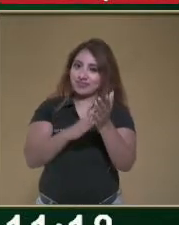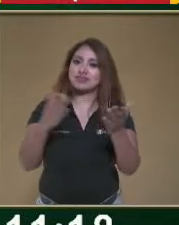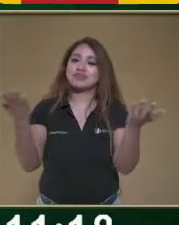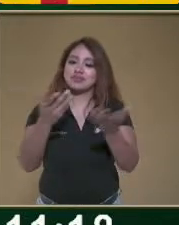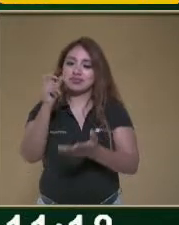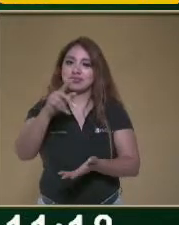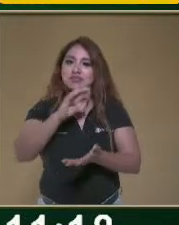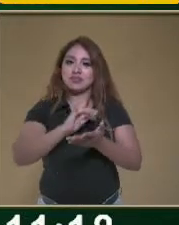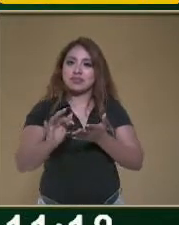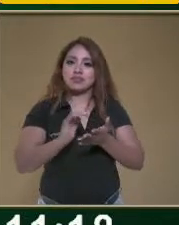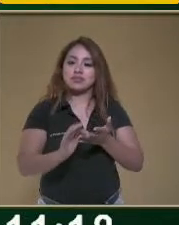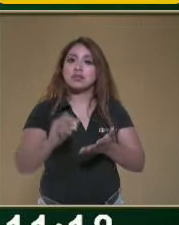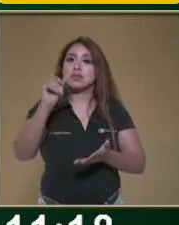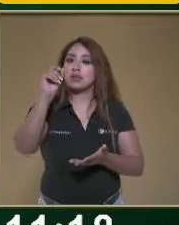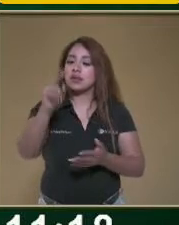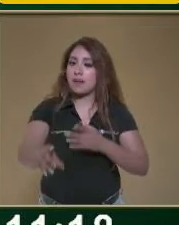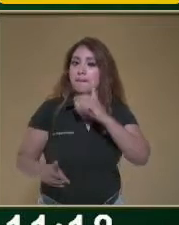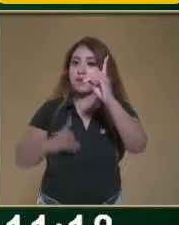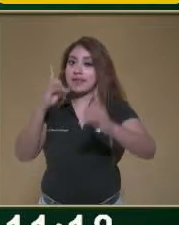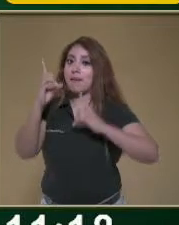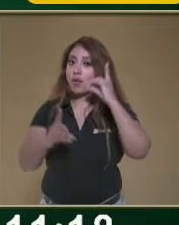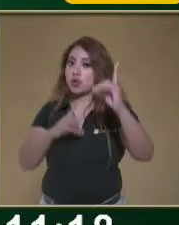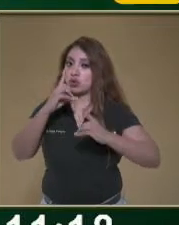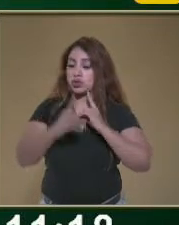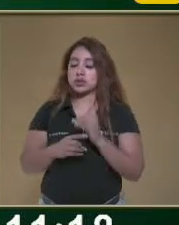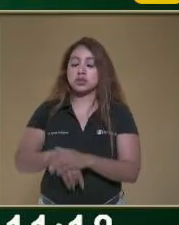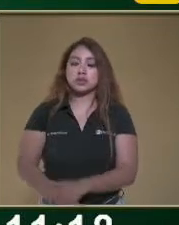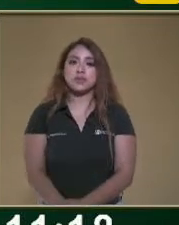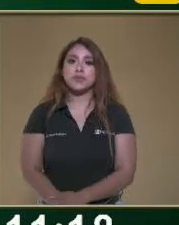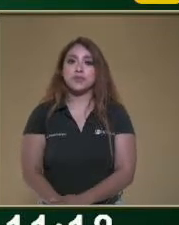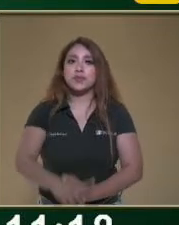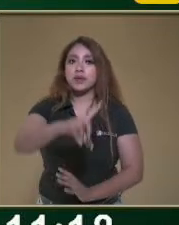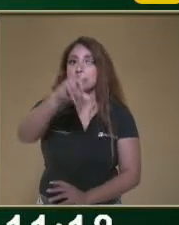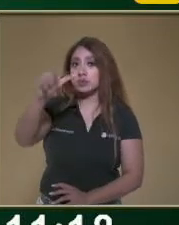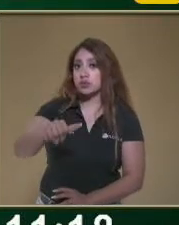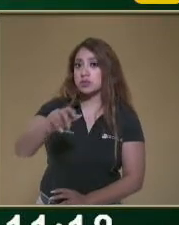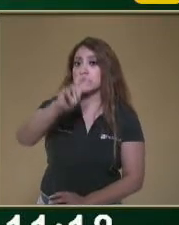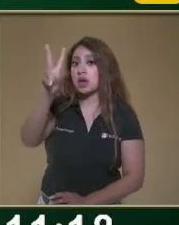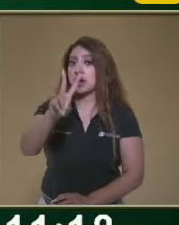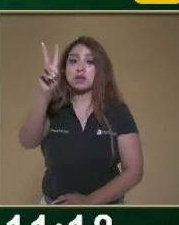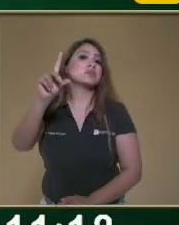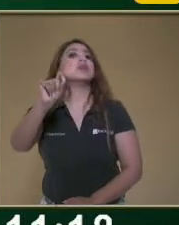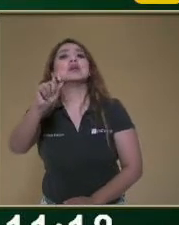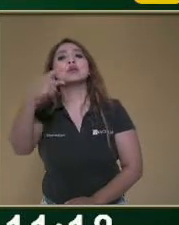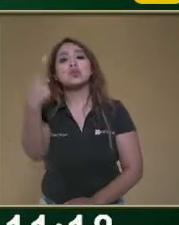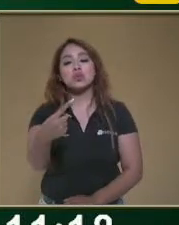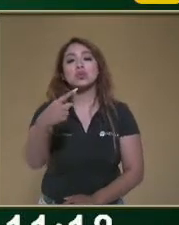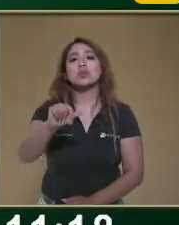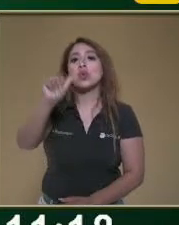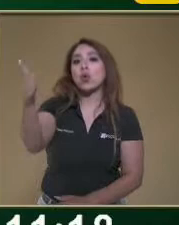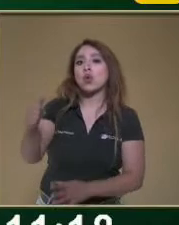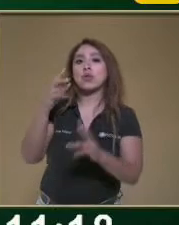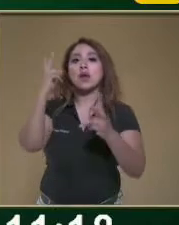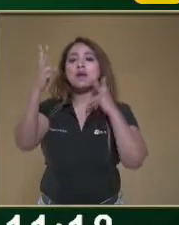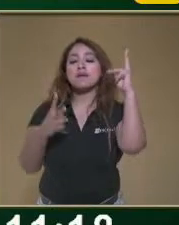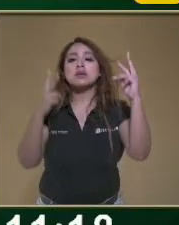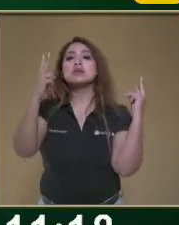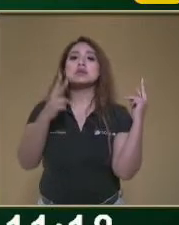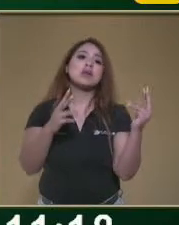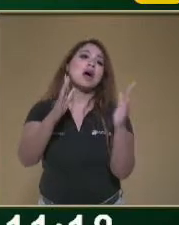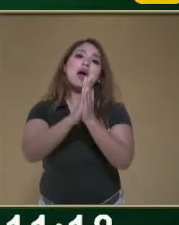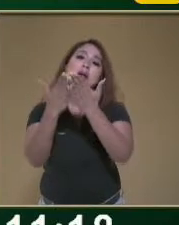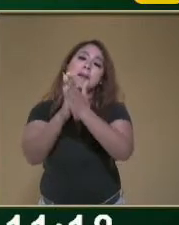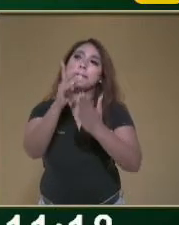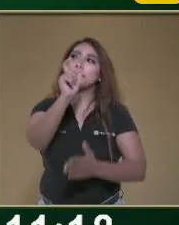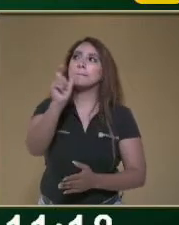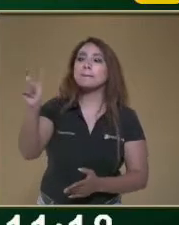también tuvieron la clase de educación física. Después, el viernes 21 tuvieron otra visita a la biblioteca. Ahora